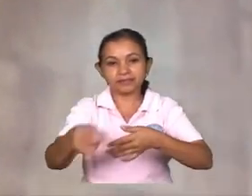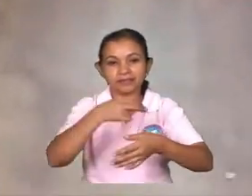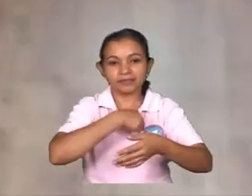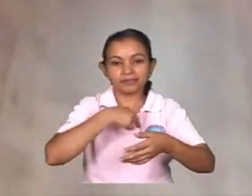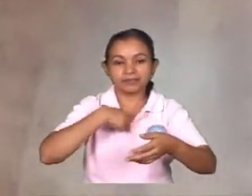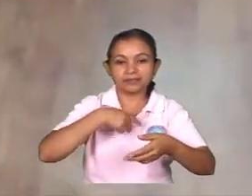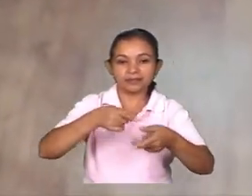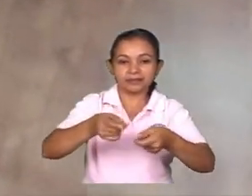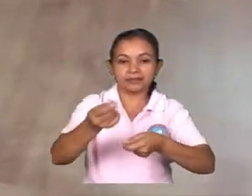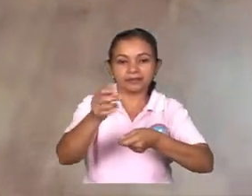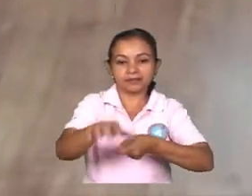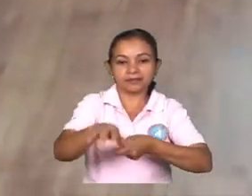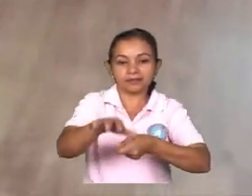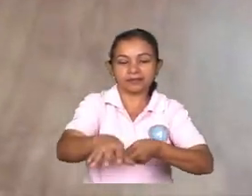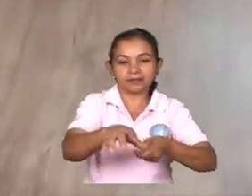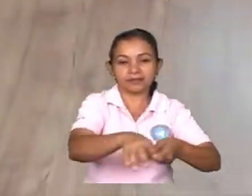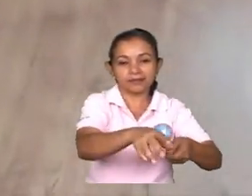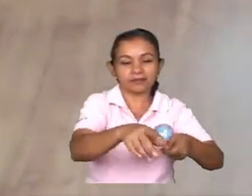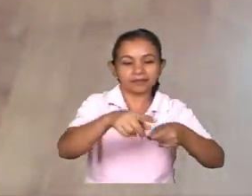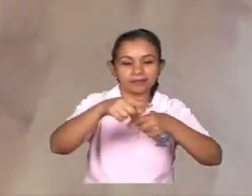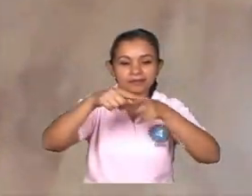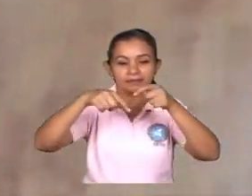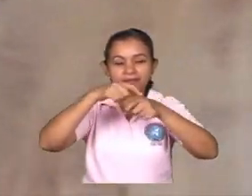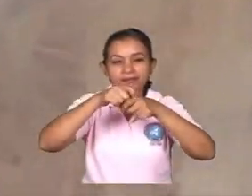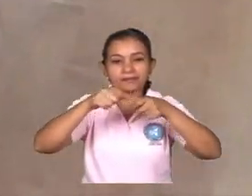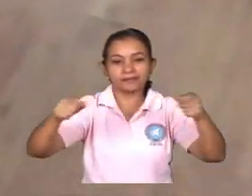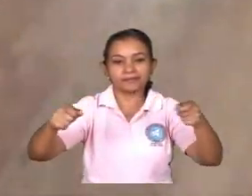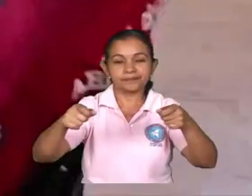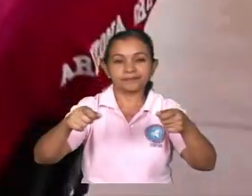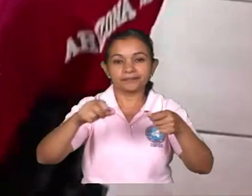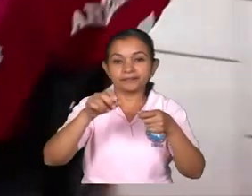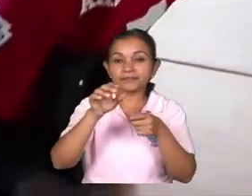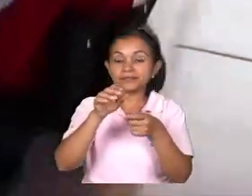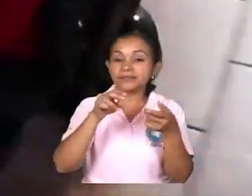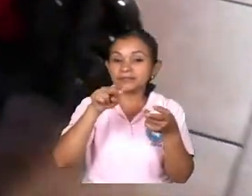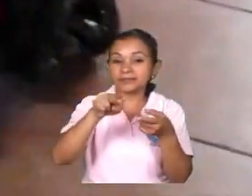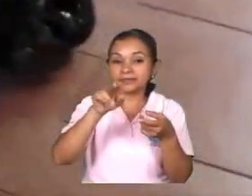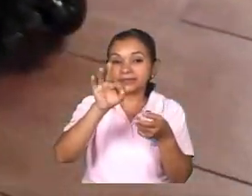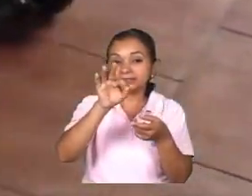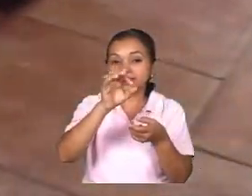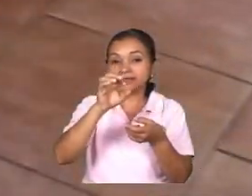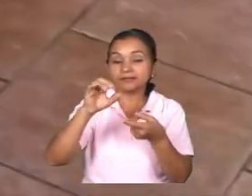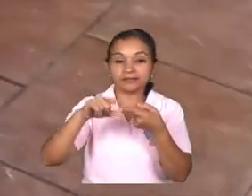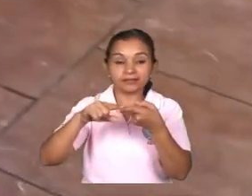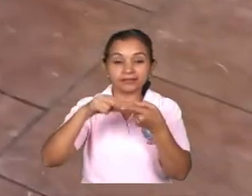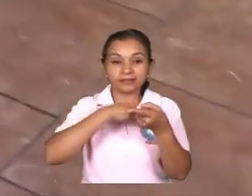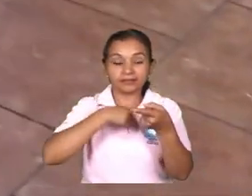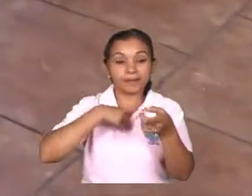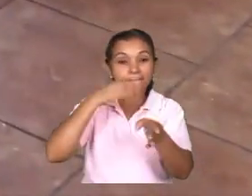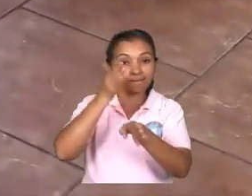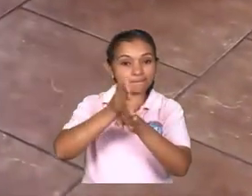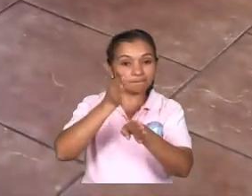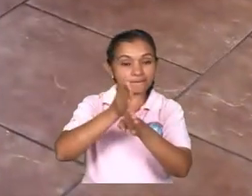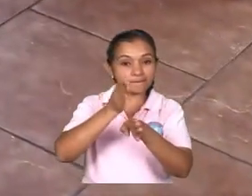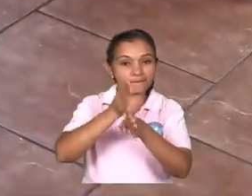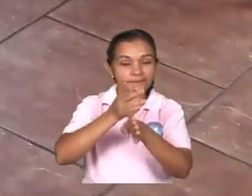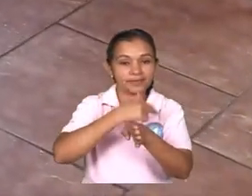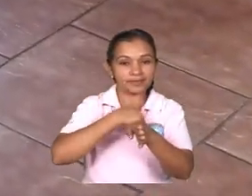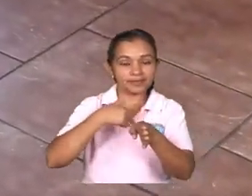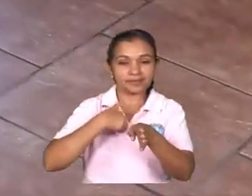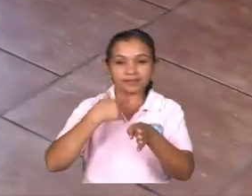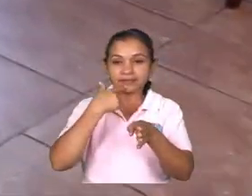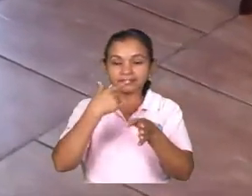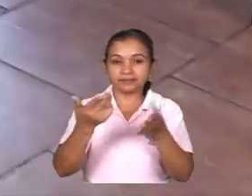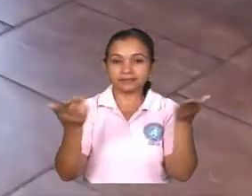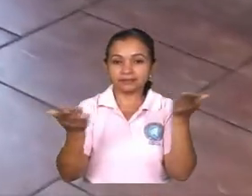paseando perros que también llevan los ojos vendados. Netflix, plataforma en que se estrenó la película, tuiteó en su cuenta